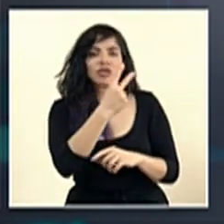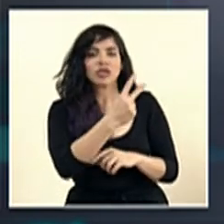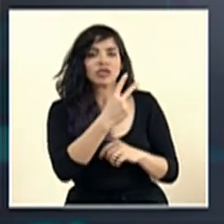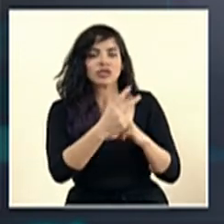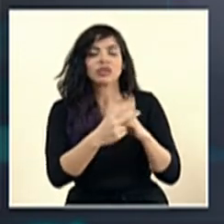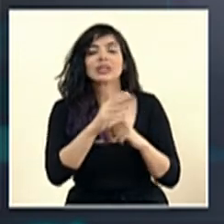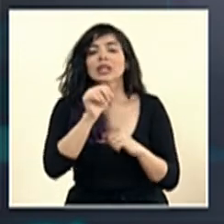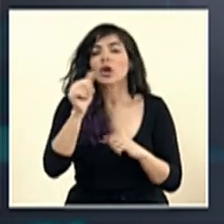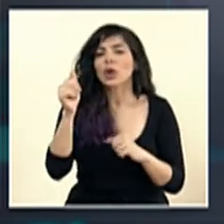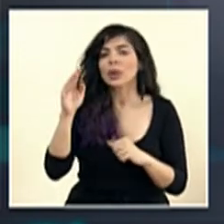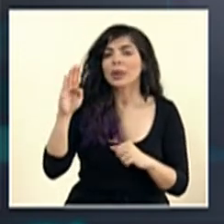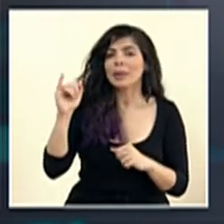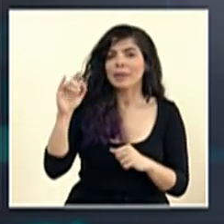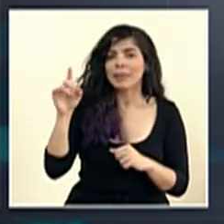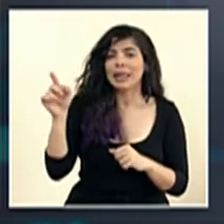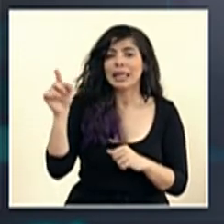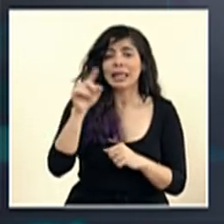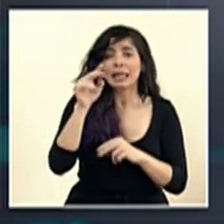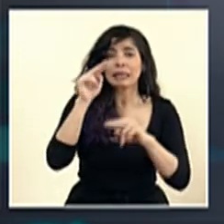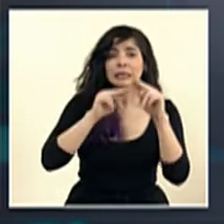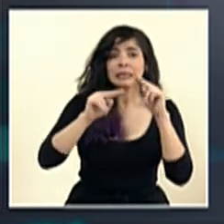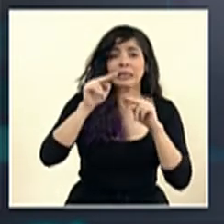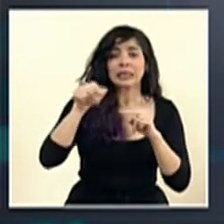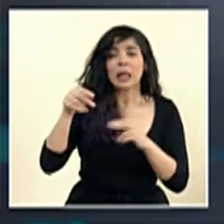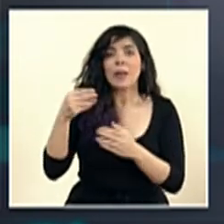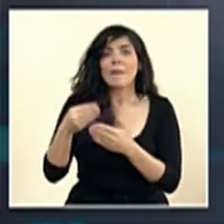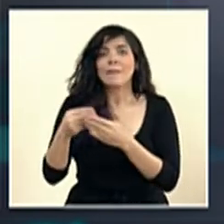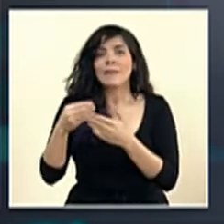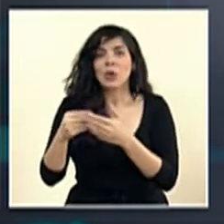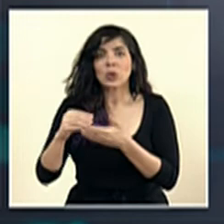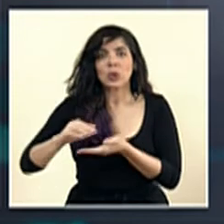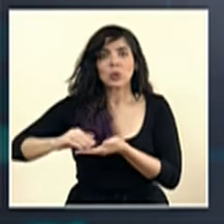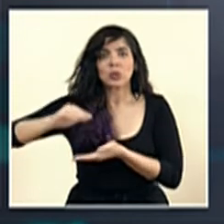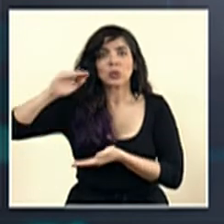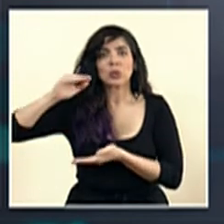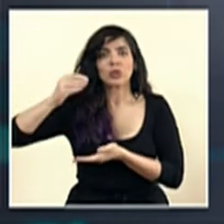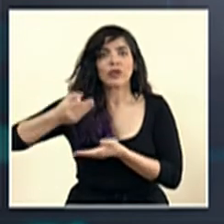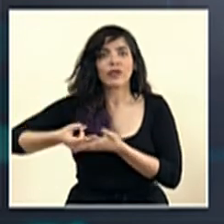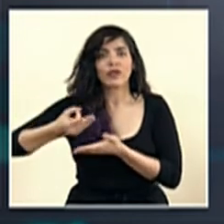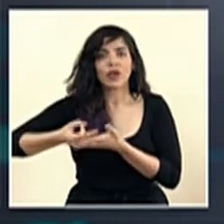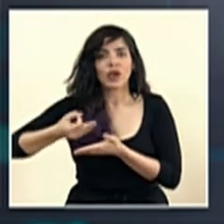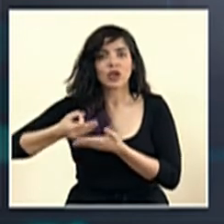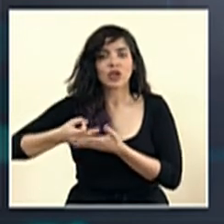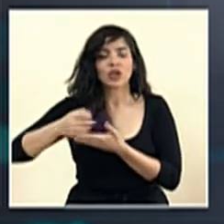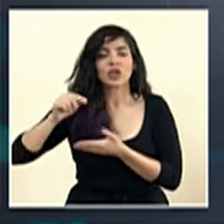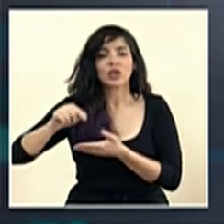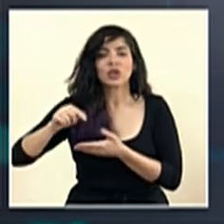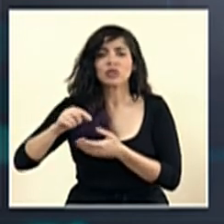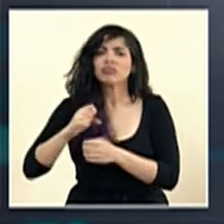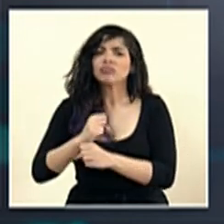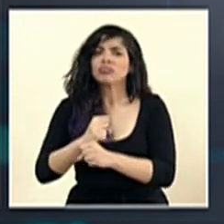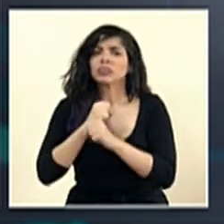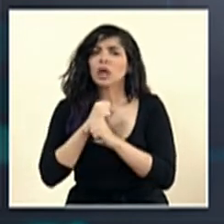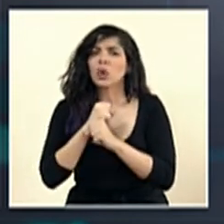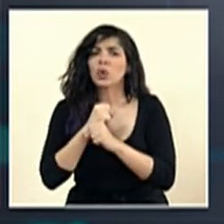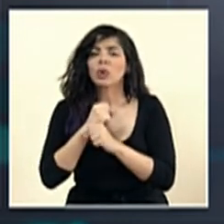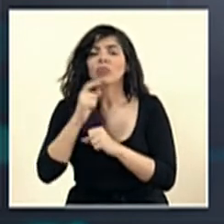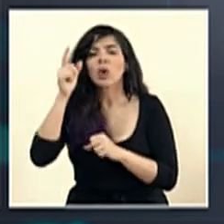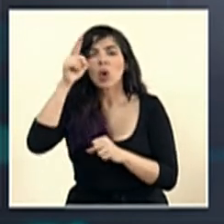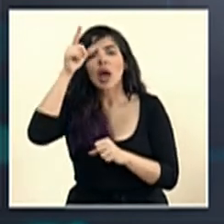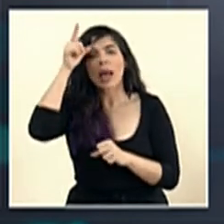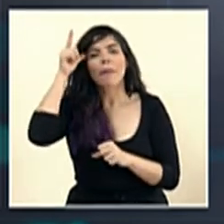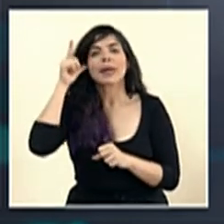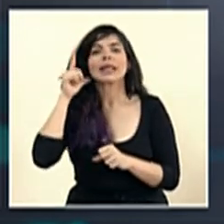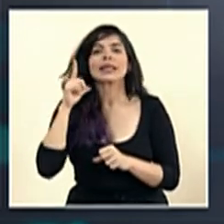otra con el BID. Todo este monto muy sustancial de recursos son bastante seguros. Obviamente